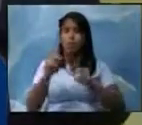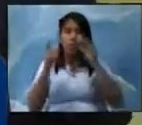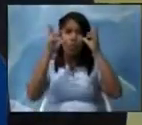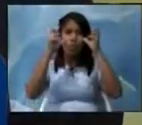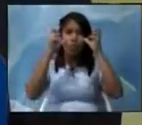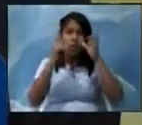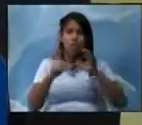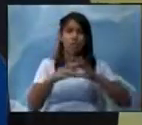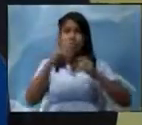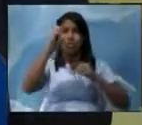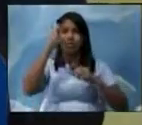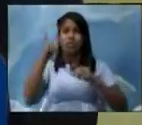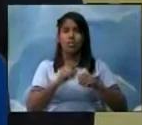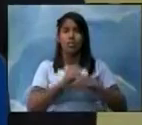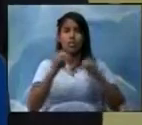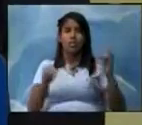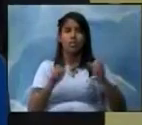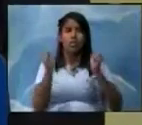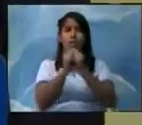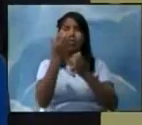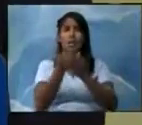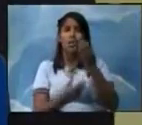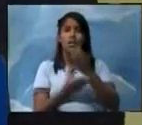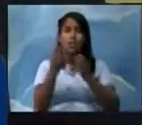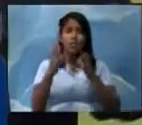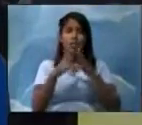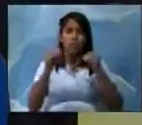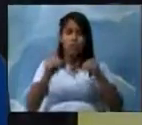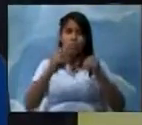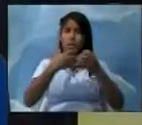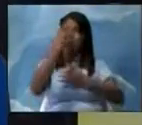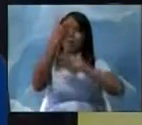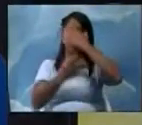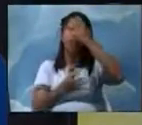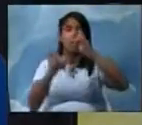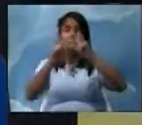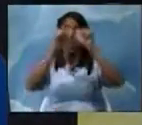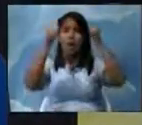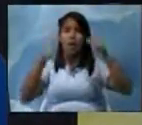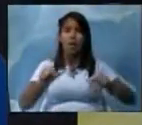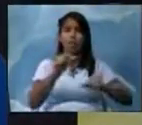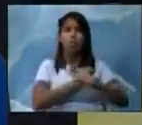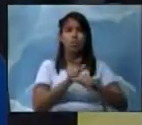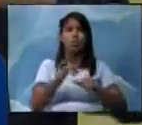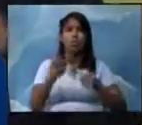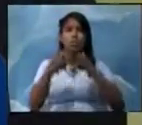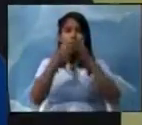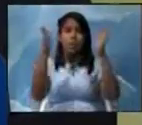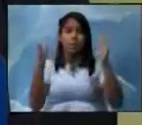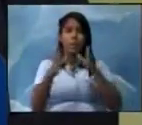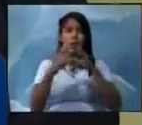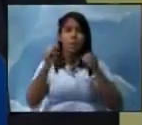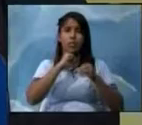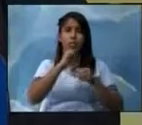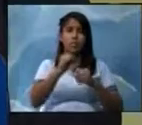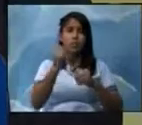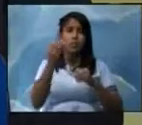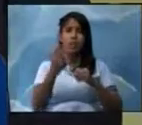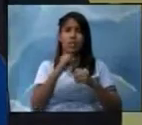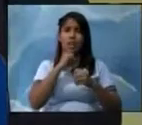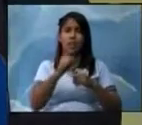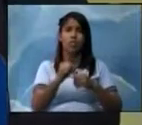oyen dioses que se fabrican con las manos en vez de clamar al dios de de los cielos al Dios